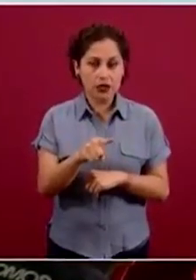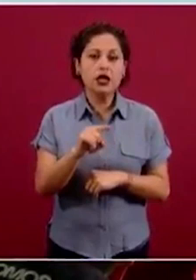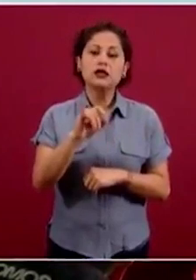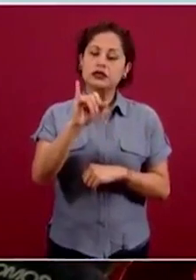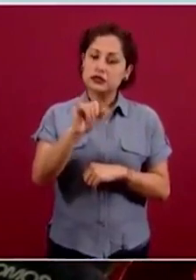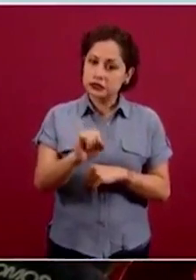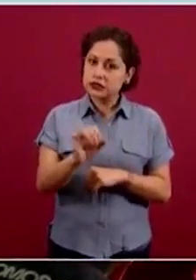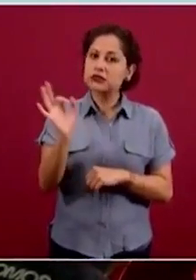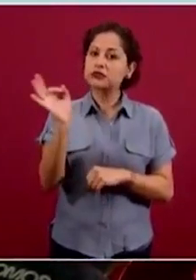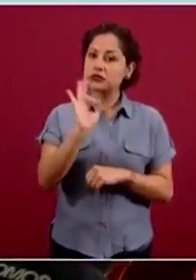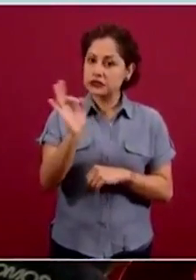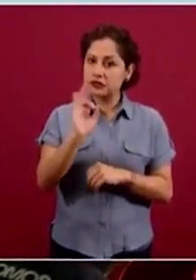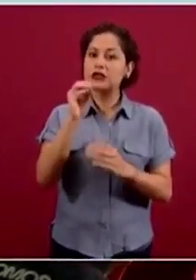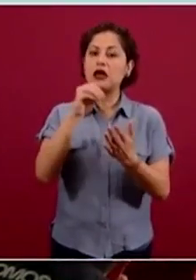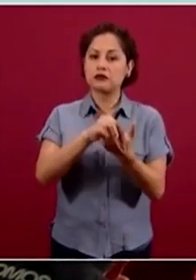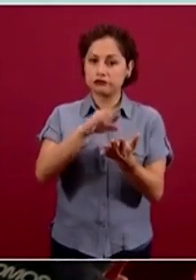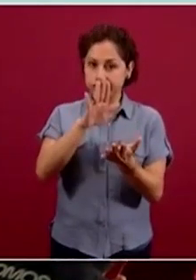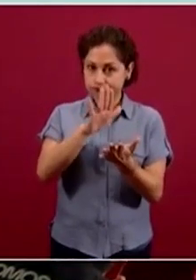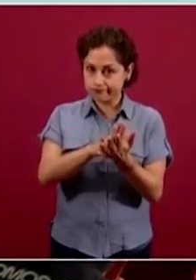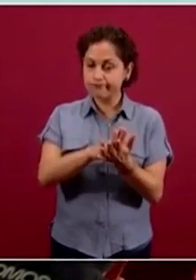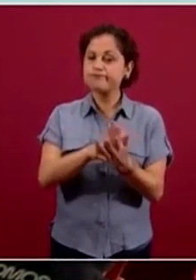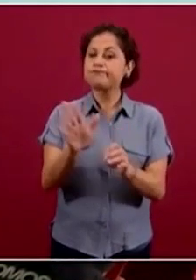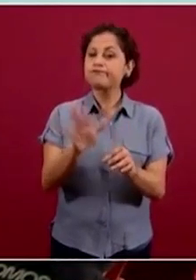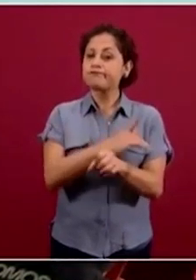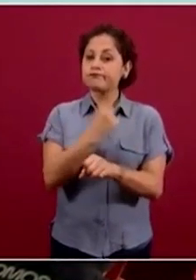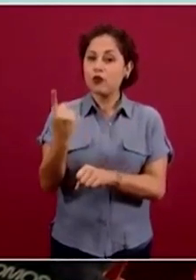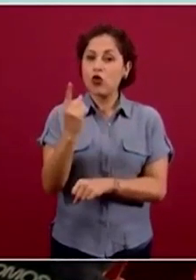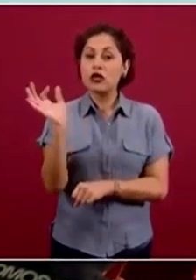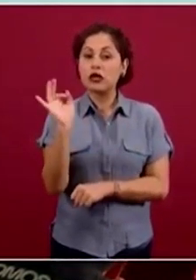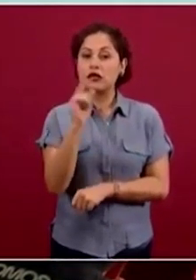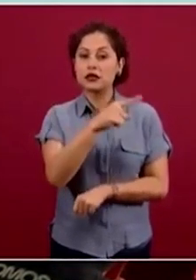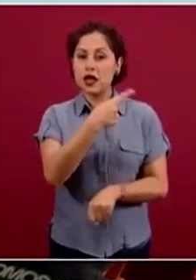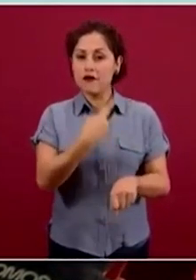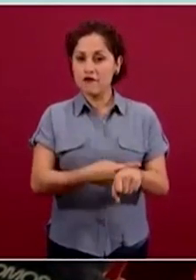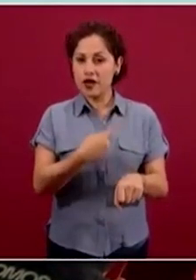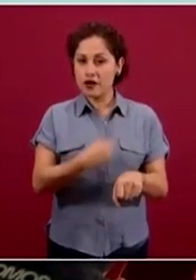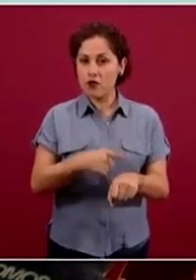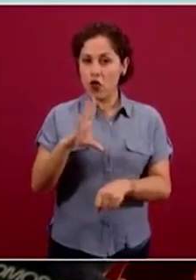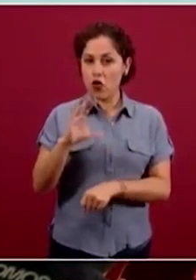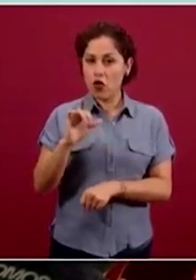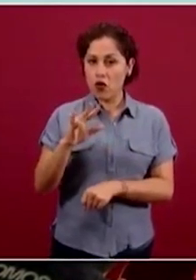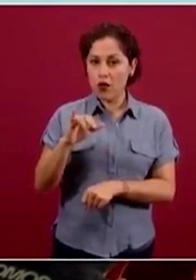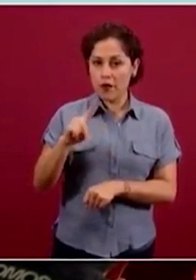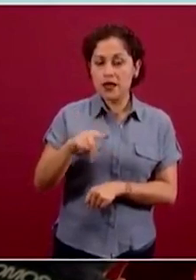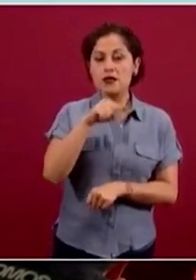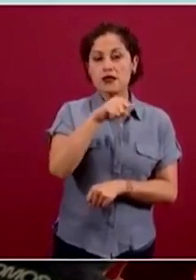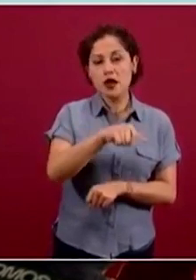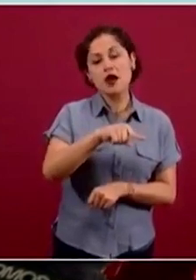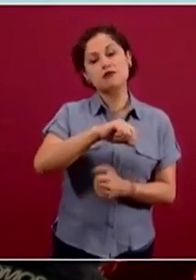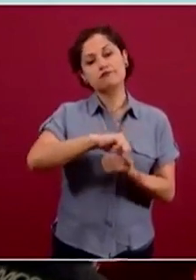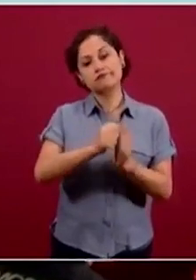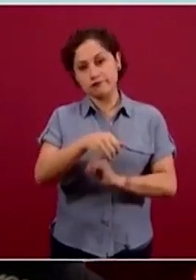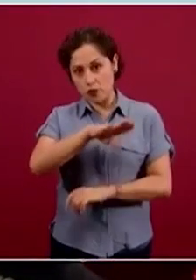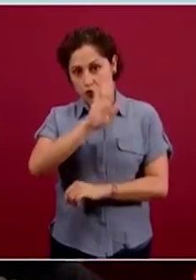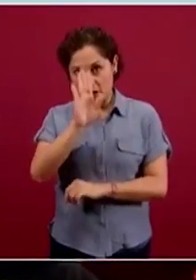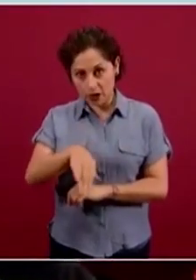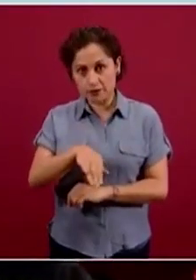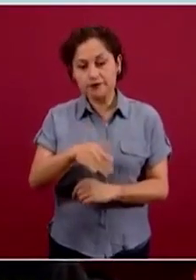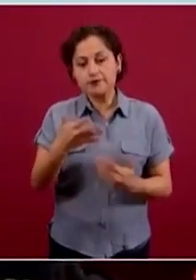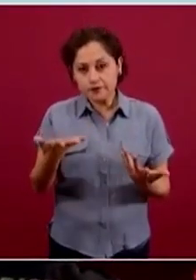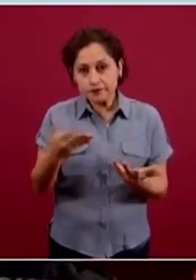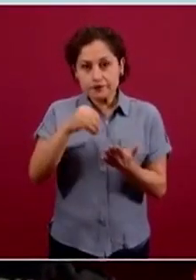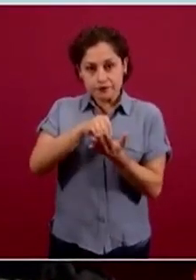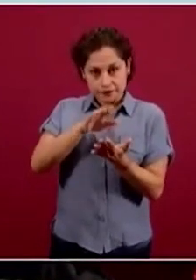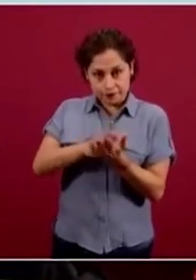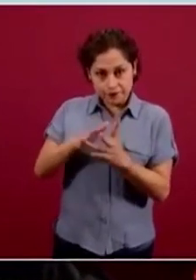esta persona que es sospechoso de haber muerto por kobe vamos a registrarla como kobe y